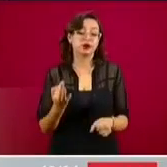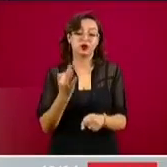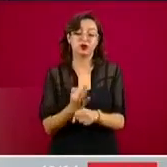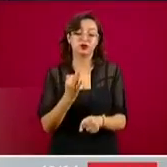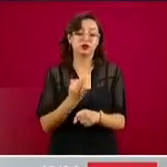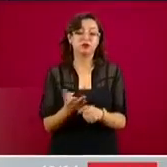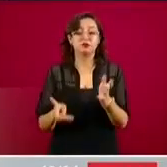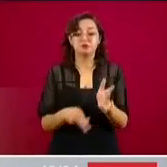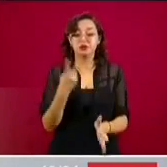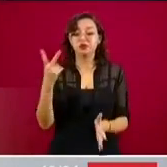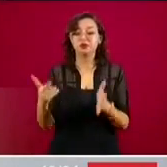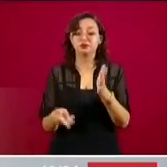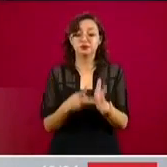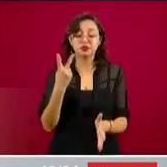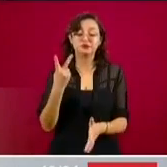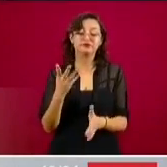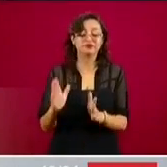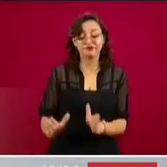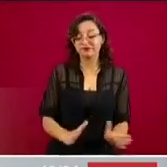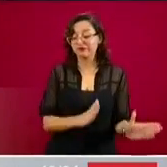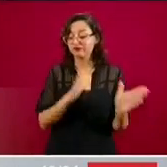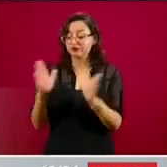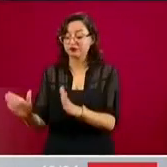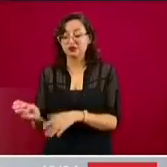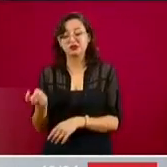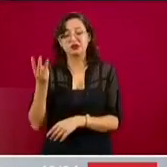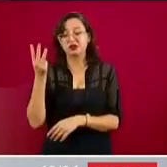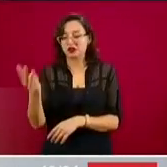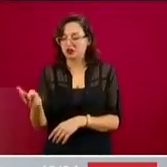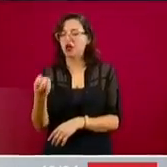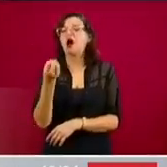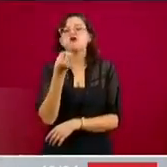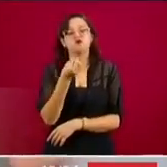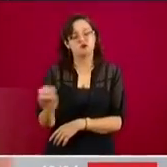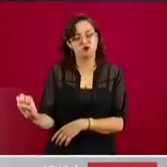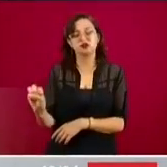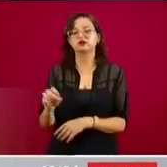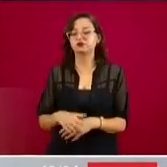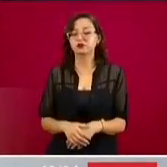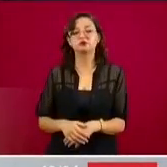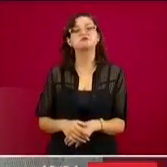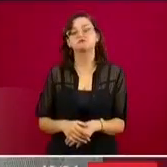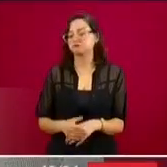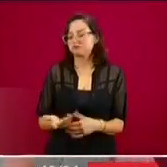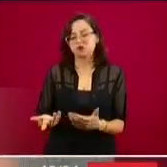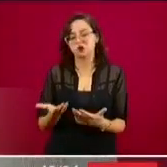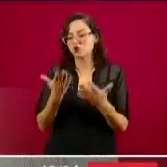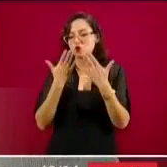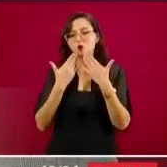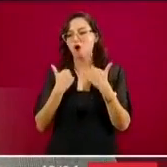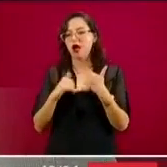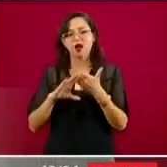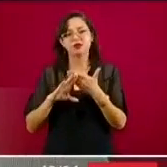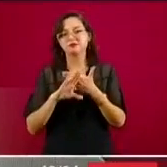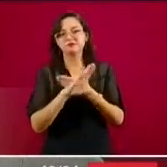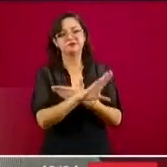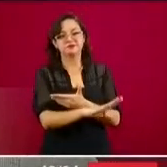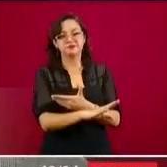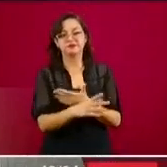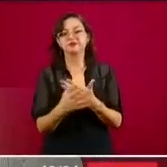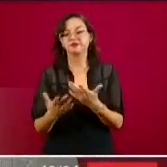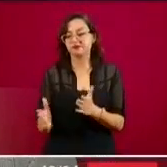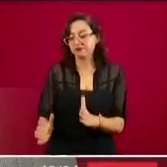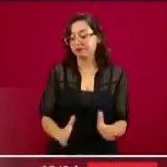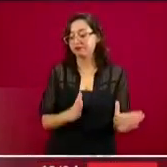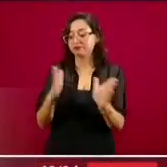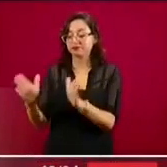3. Todavía técnicamente no estamos en la fase 3 en forma generalizada, pero hemos dicho que, dada la